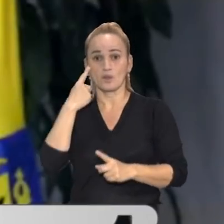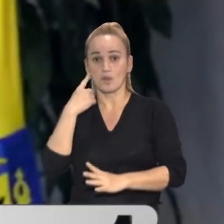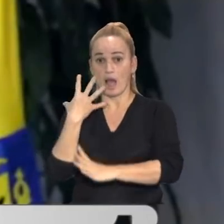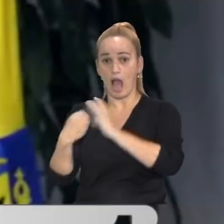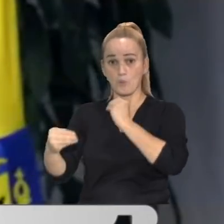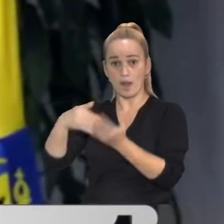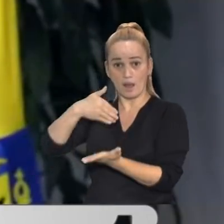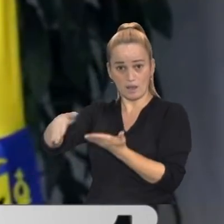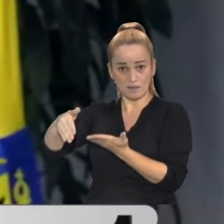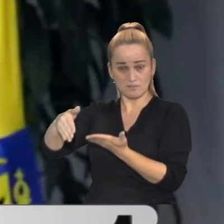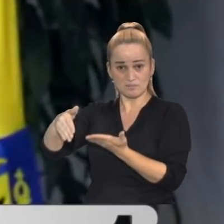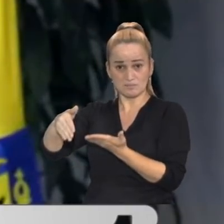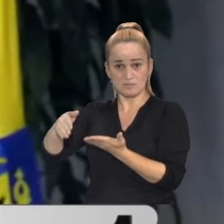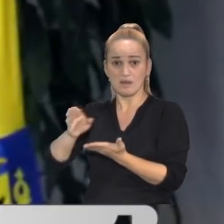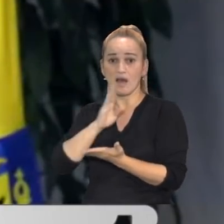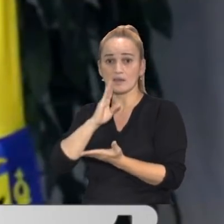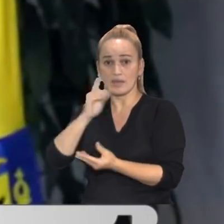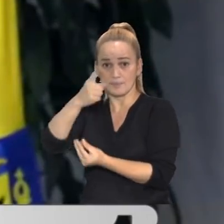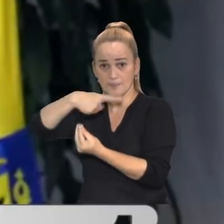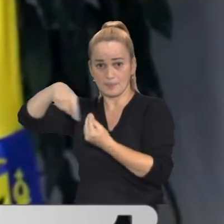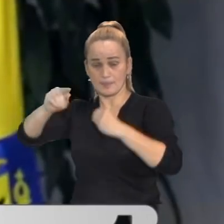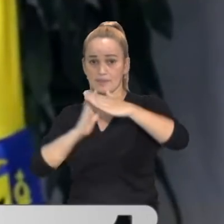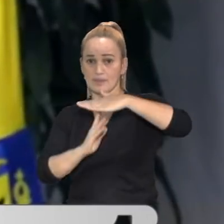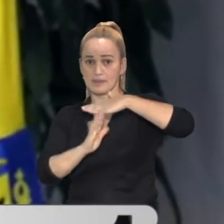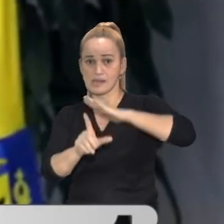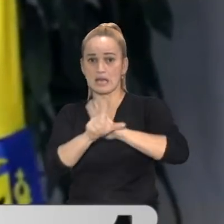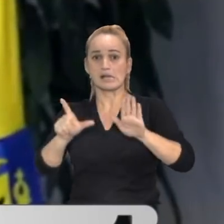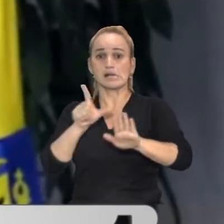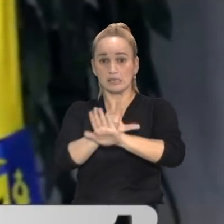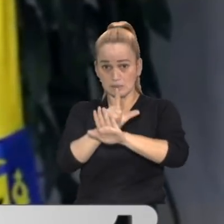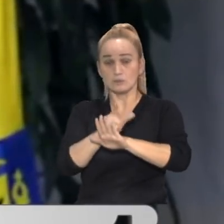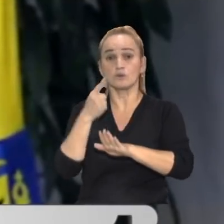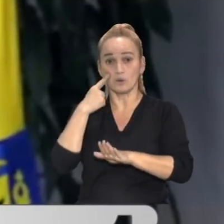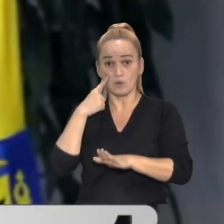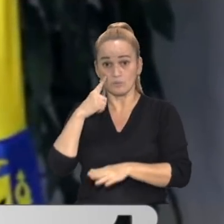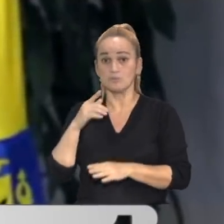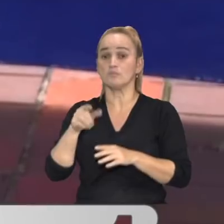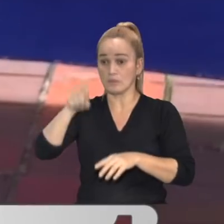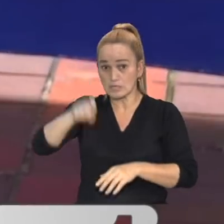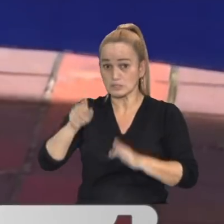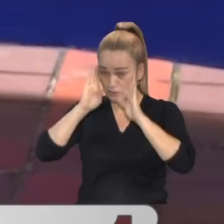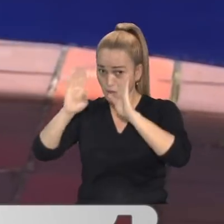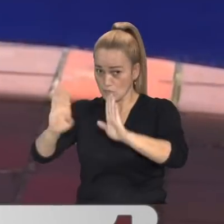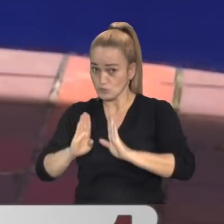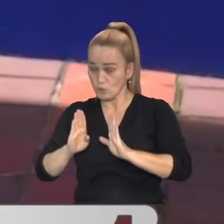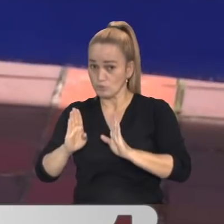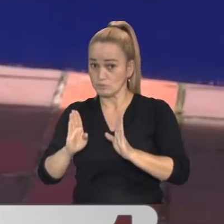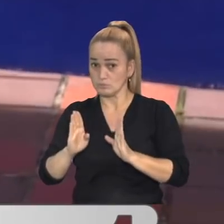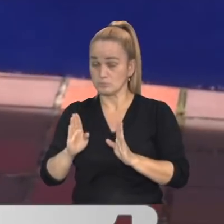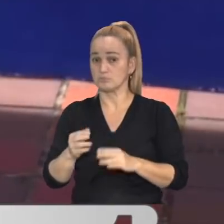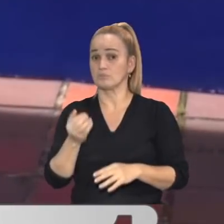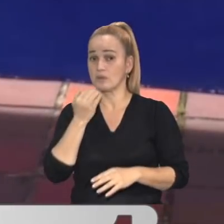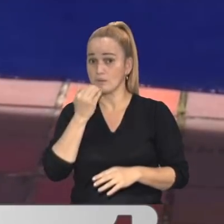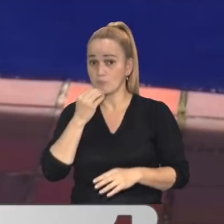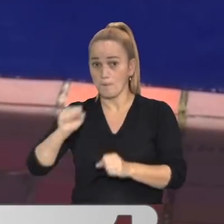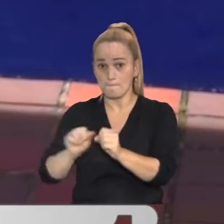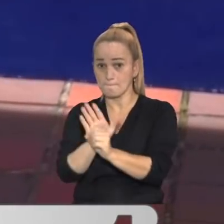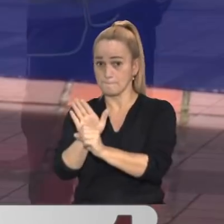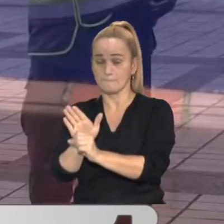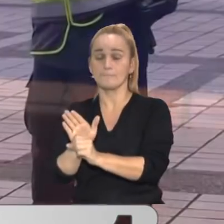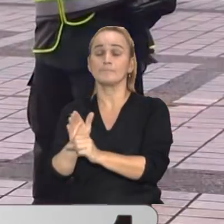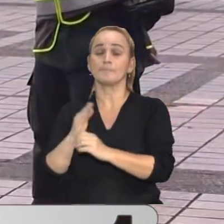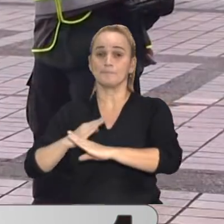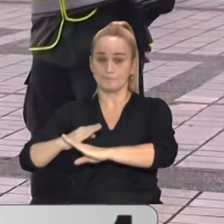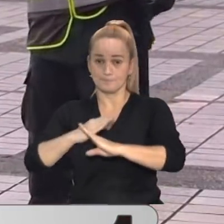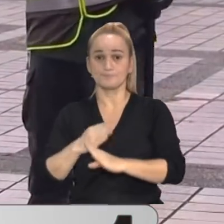de vacunación a los migrantes irregulares porque ellas y ellos también están en riesgo y también pueden transmitir la enfermedad.